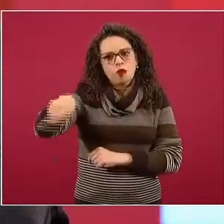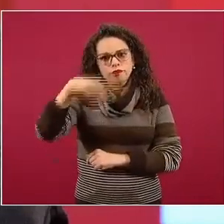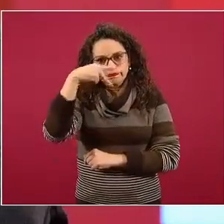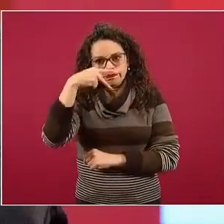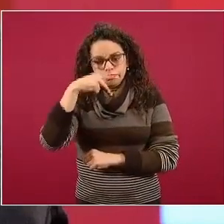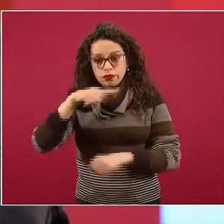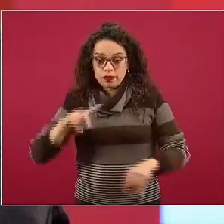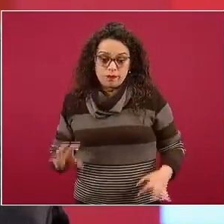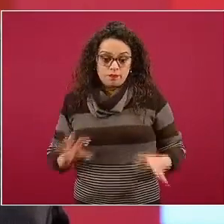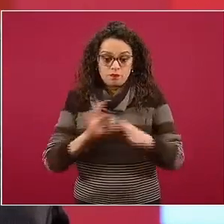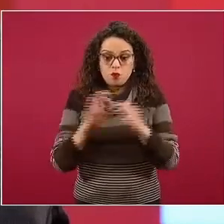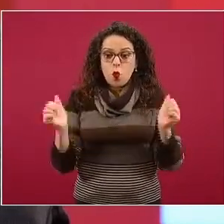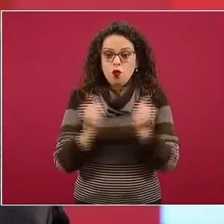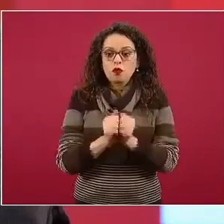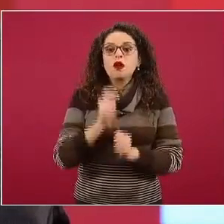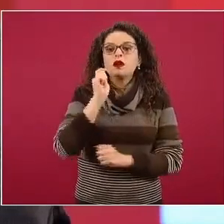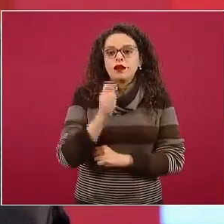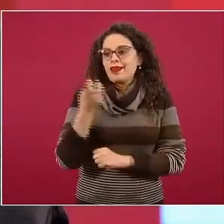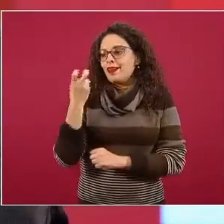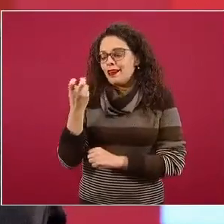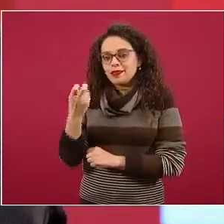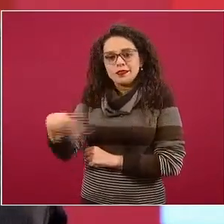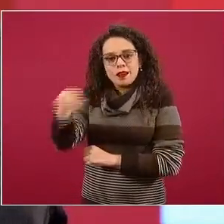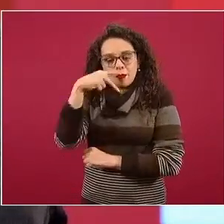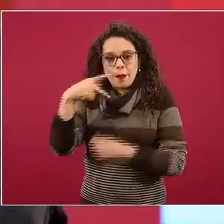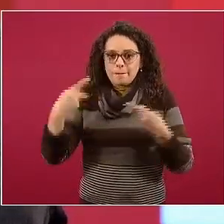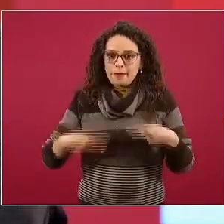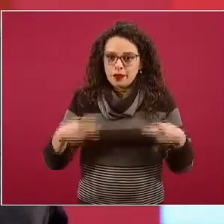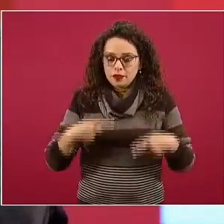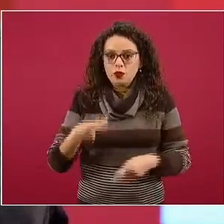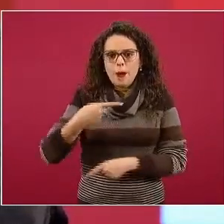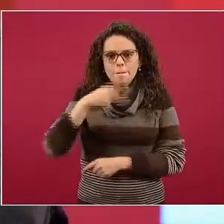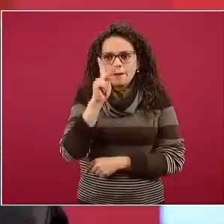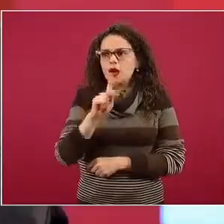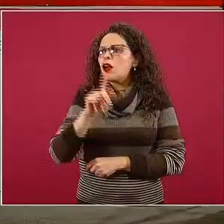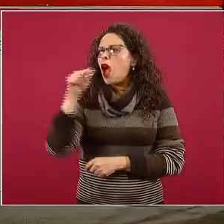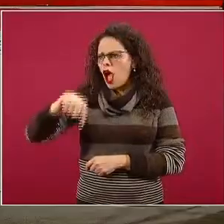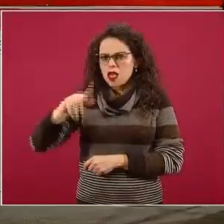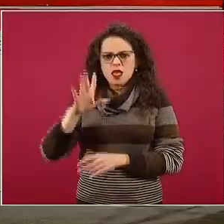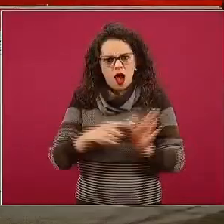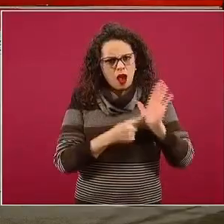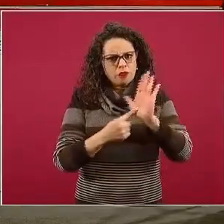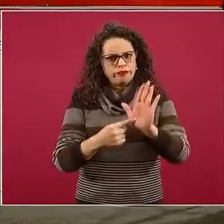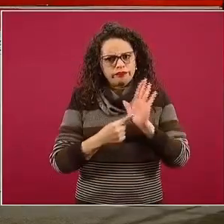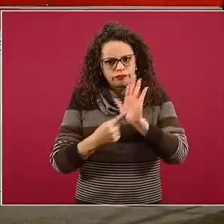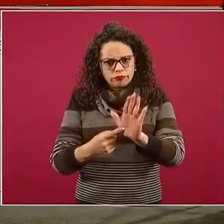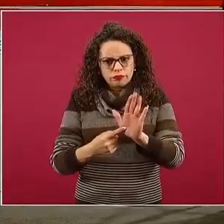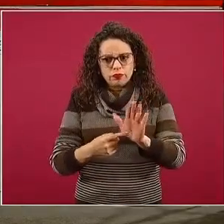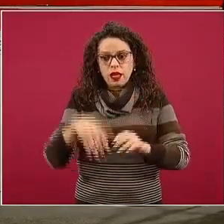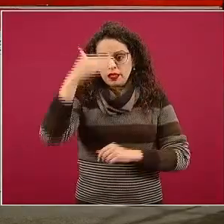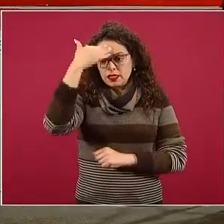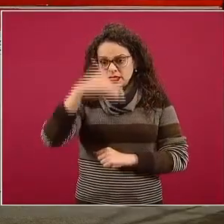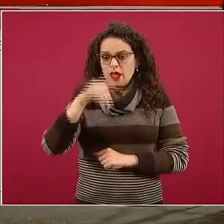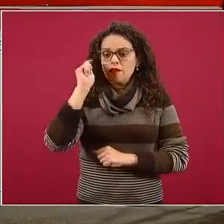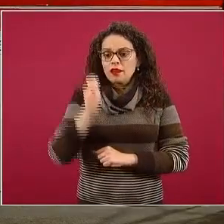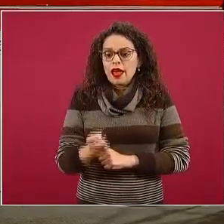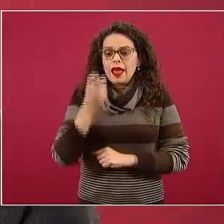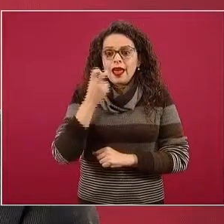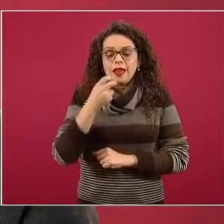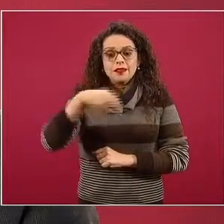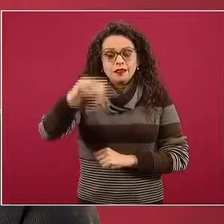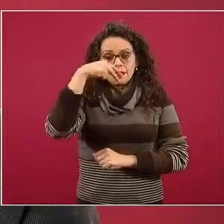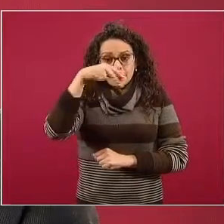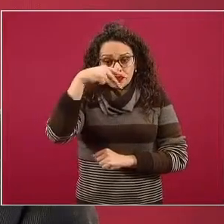relacionado directamente con el tabaquismo. Pero además sabemos, lo hemos presentado aquí desde el inicio de la epidemia, que el tabaquismo es una de